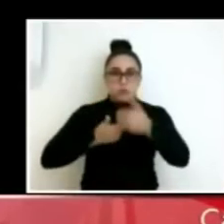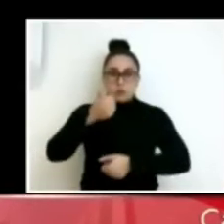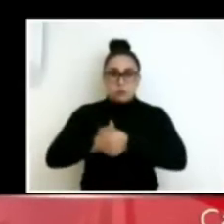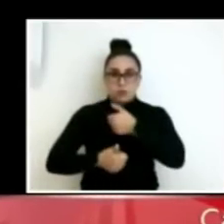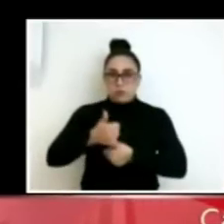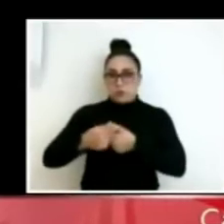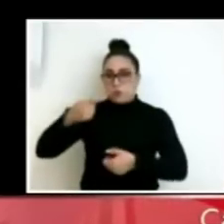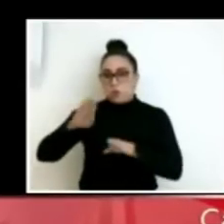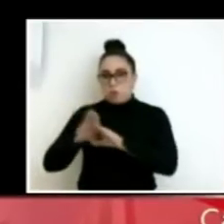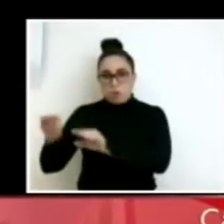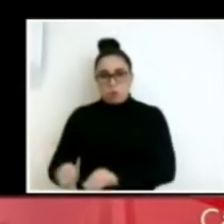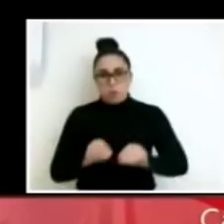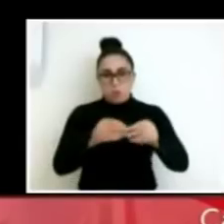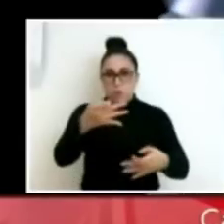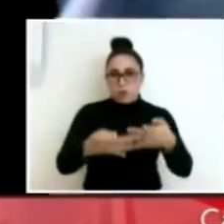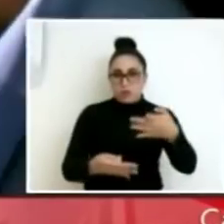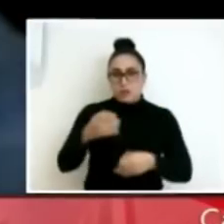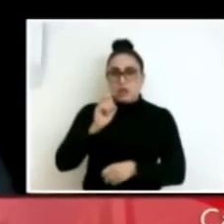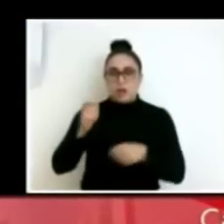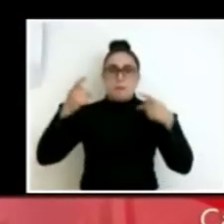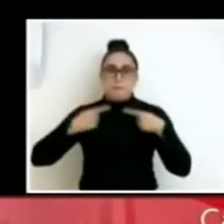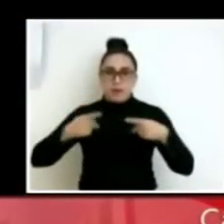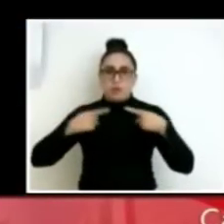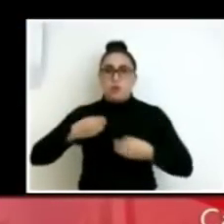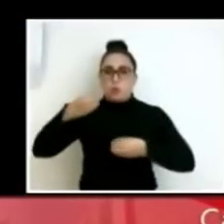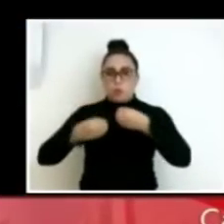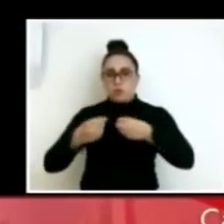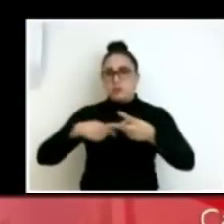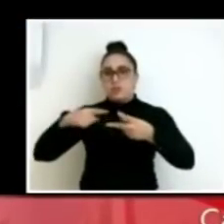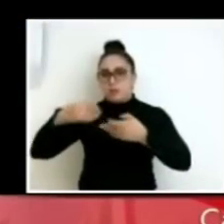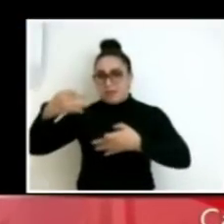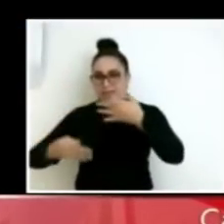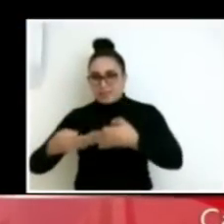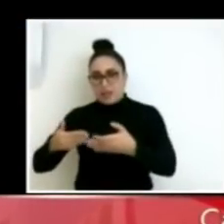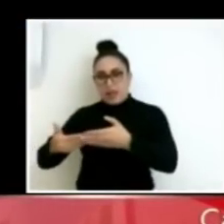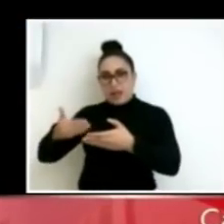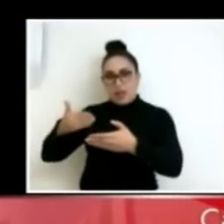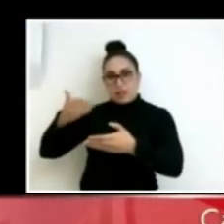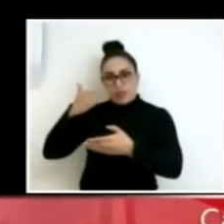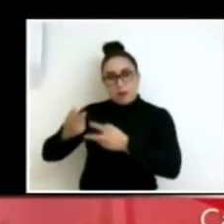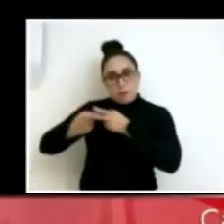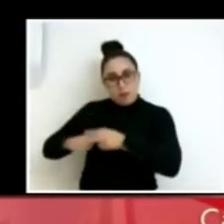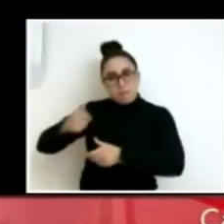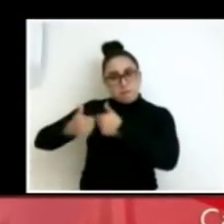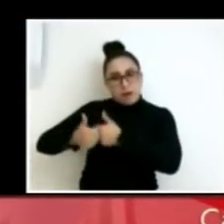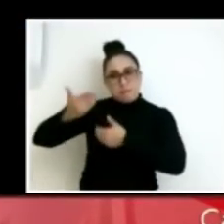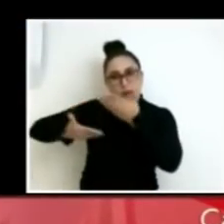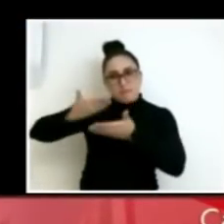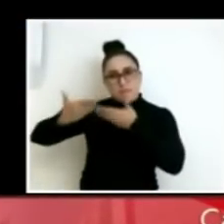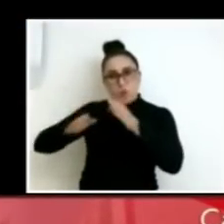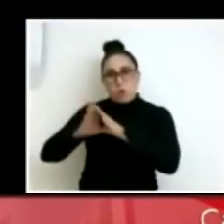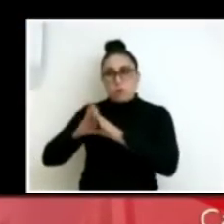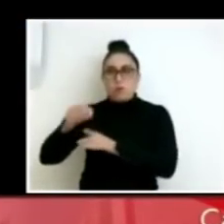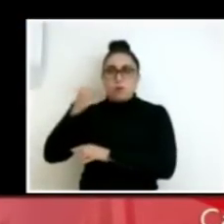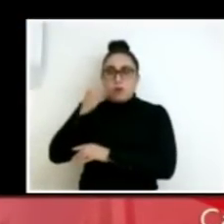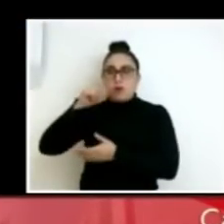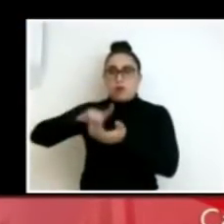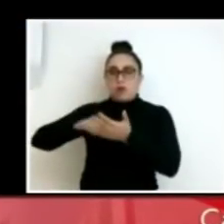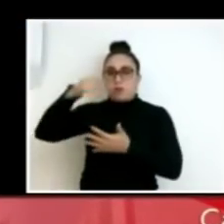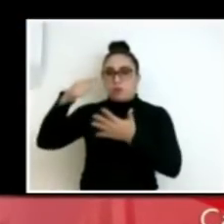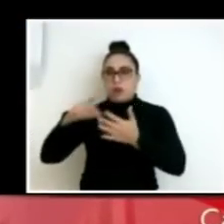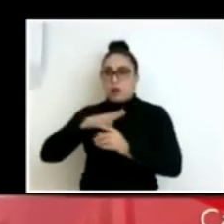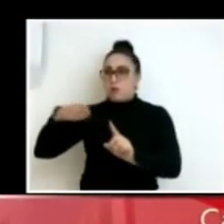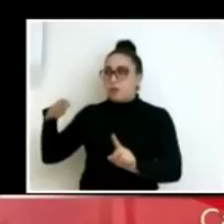ese proceso mediante el cual los jueces y magistrados acceden, ascienden y permanecen en sus cargos, basados en méritos,